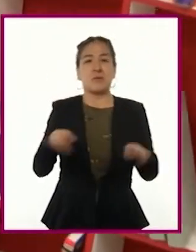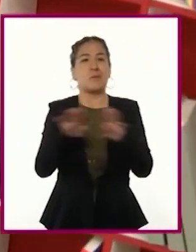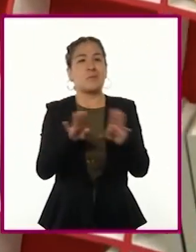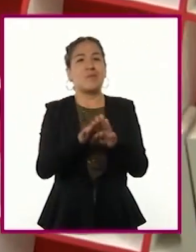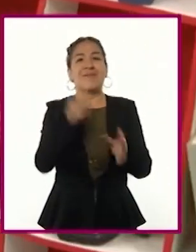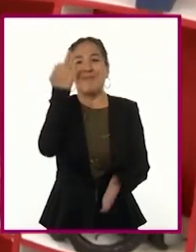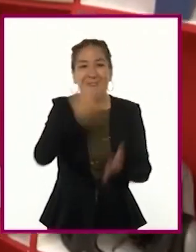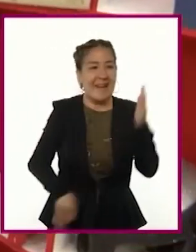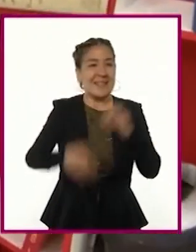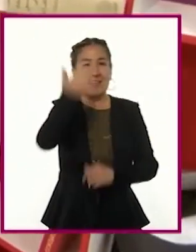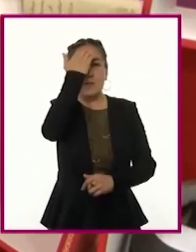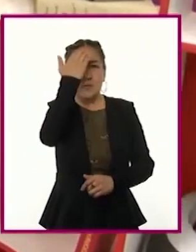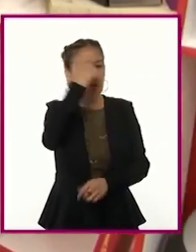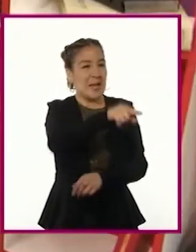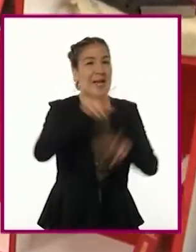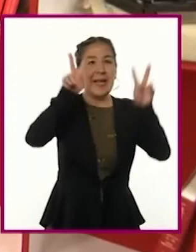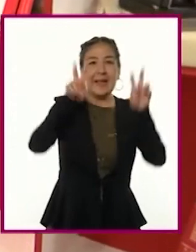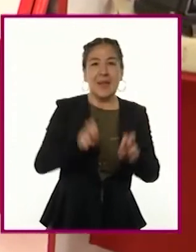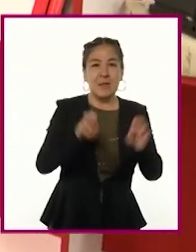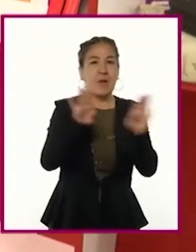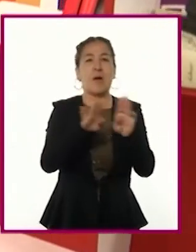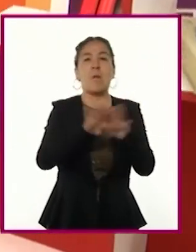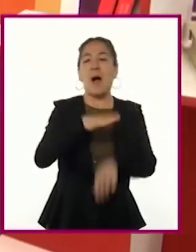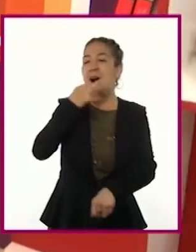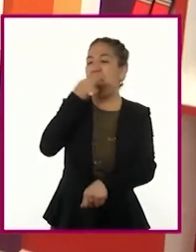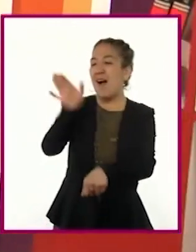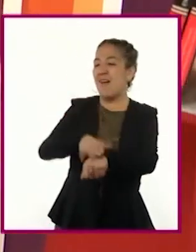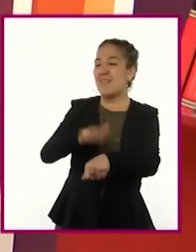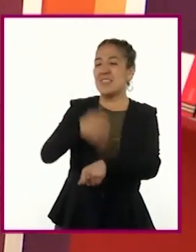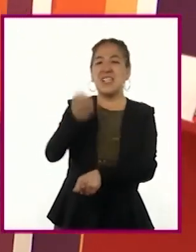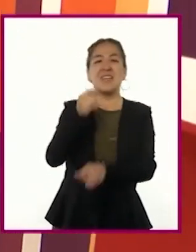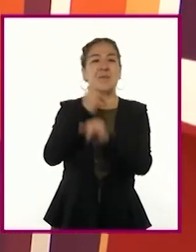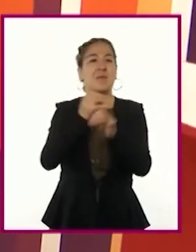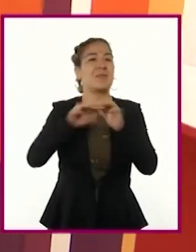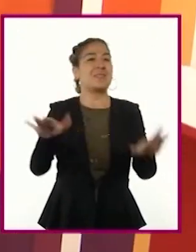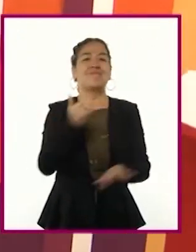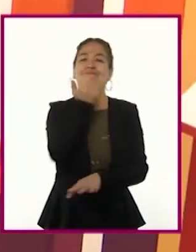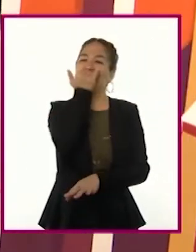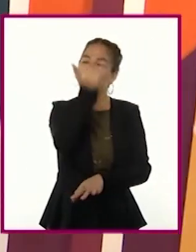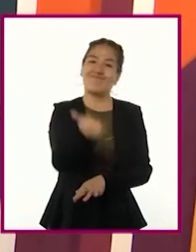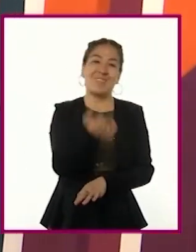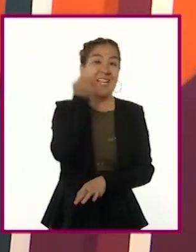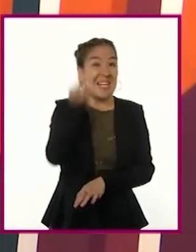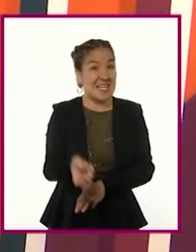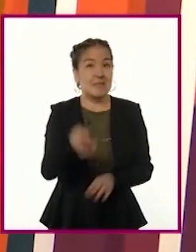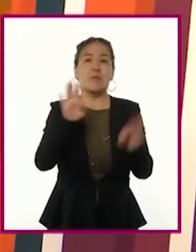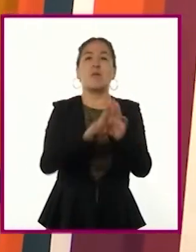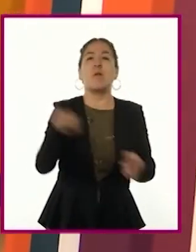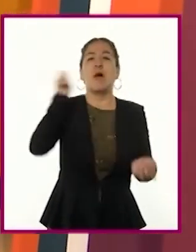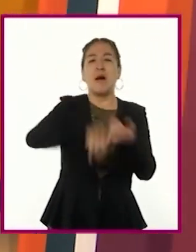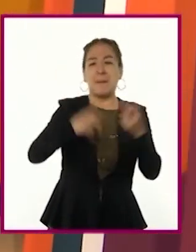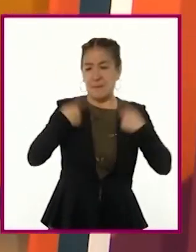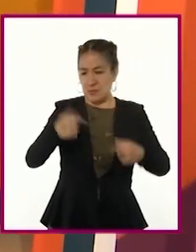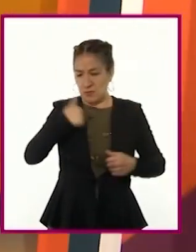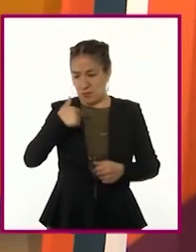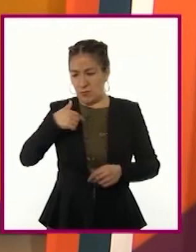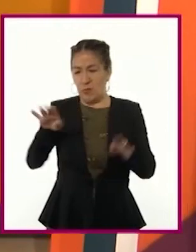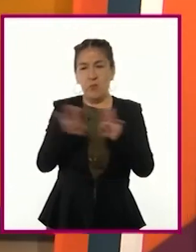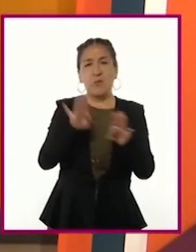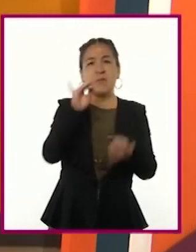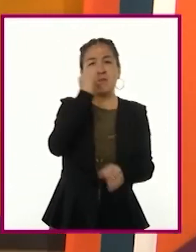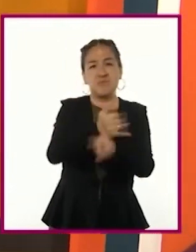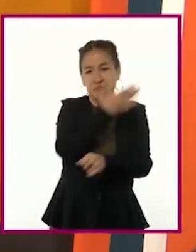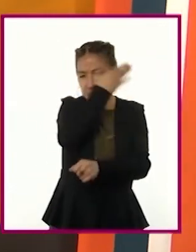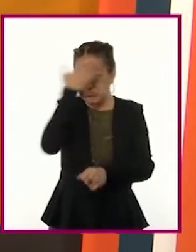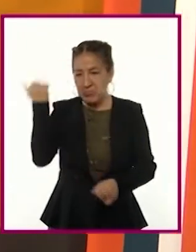tema, transmiten información errónea y por lo tanto generan desconfianza y culpabilidad en quien desea conocer sobre